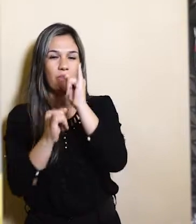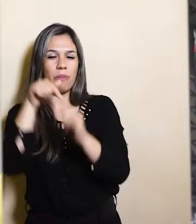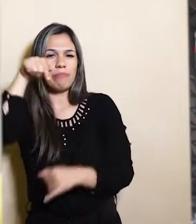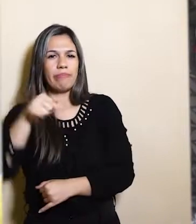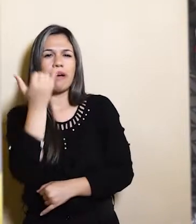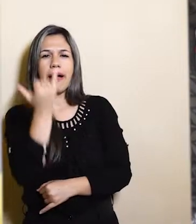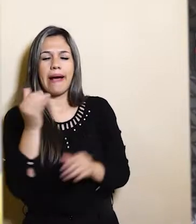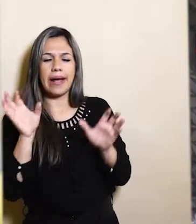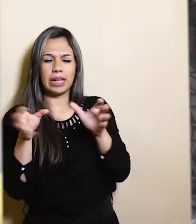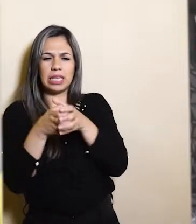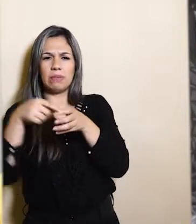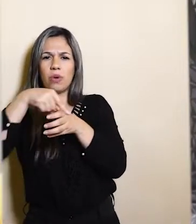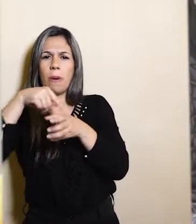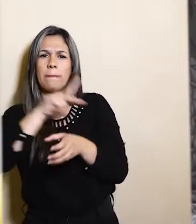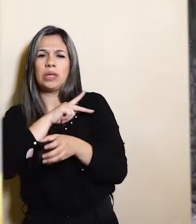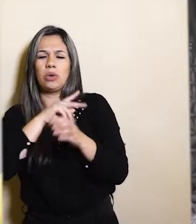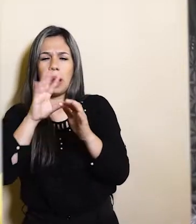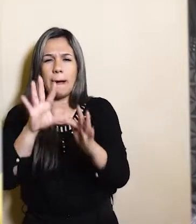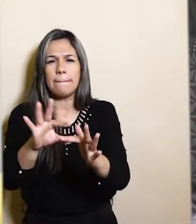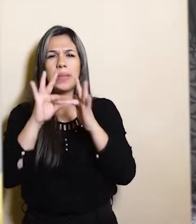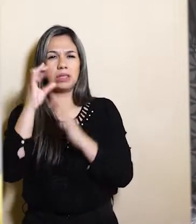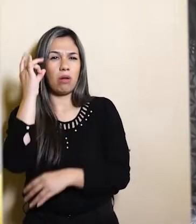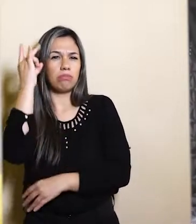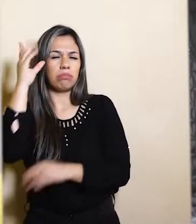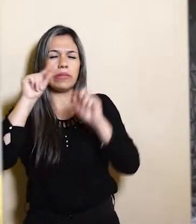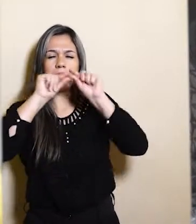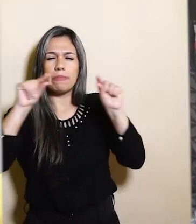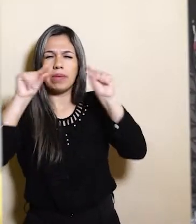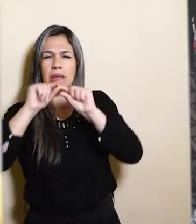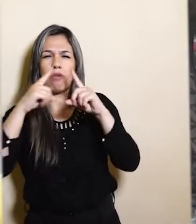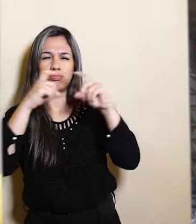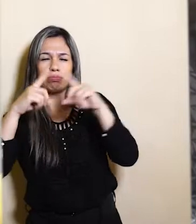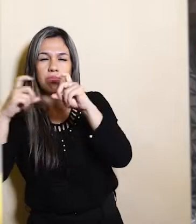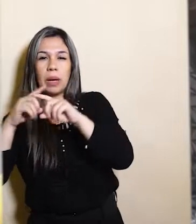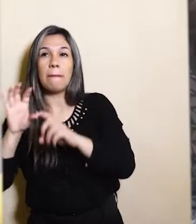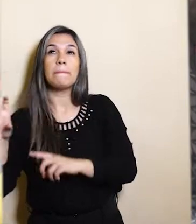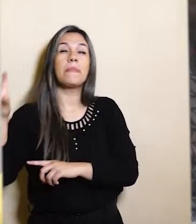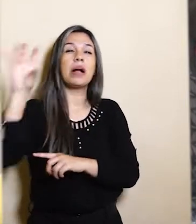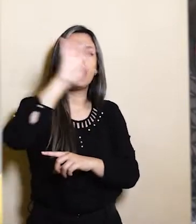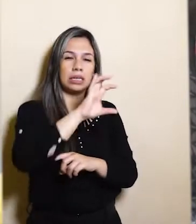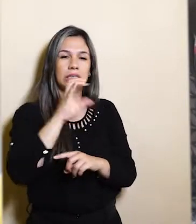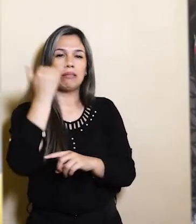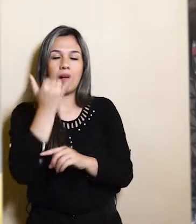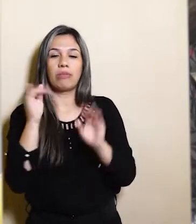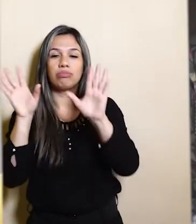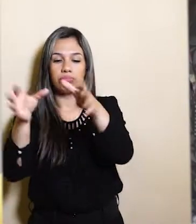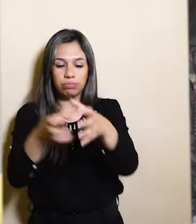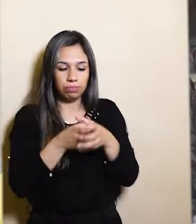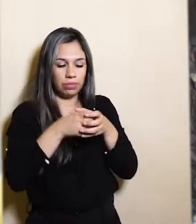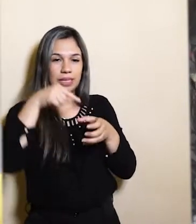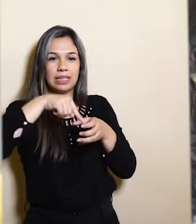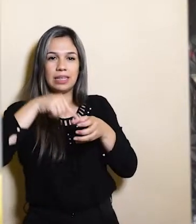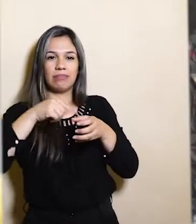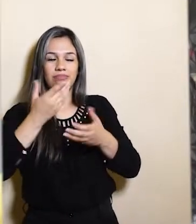de personas investigadoras especializadas en diferentes temas, países, y contamos con un grupo interdisciplinario que realizó